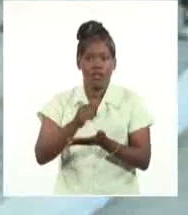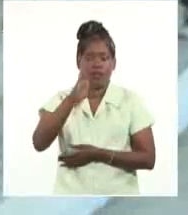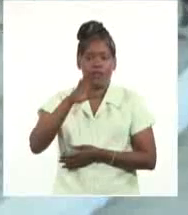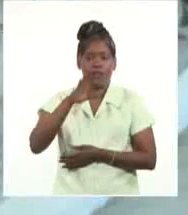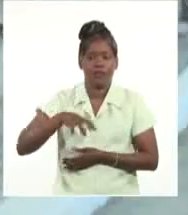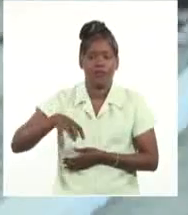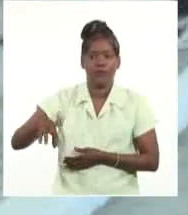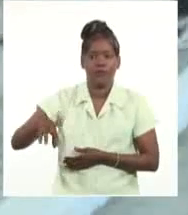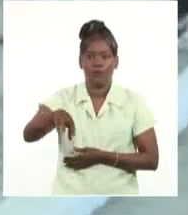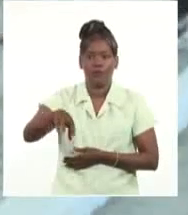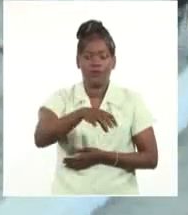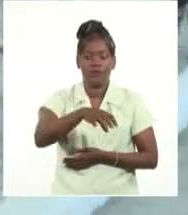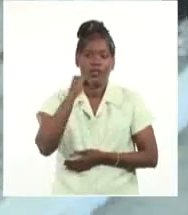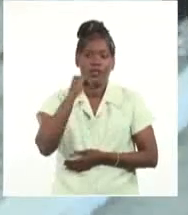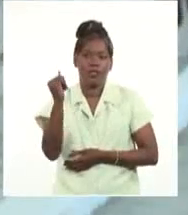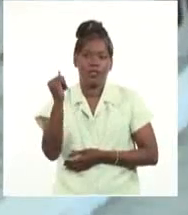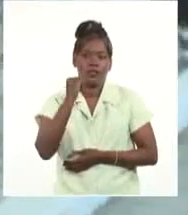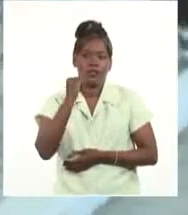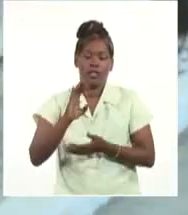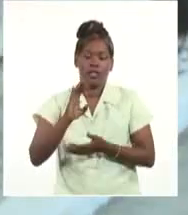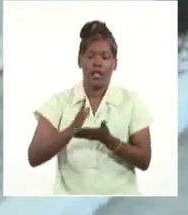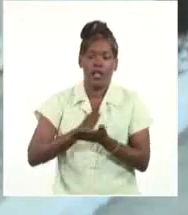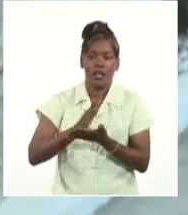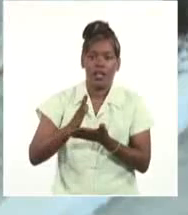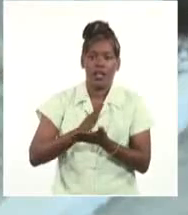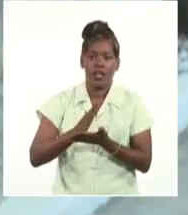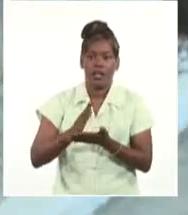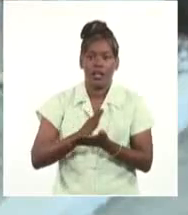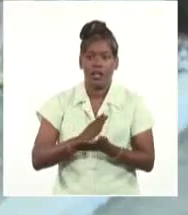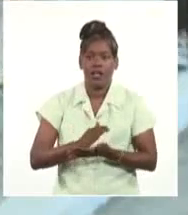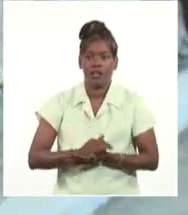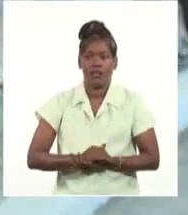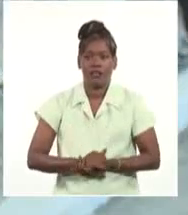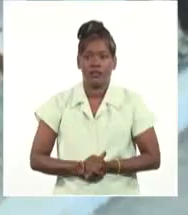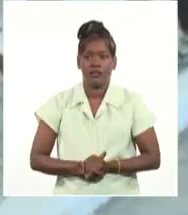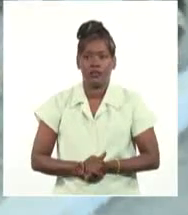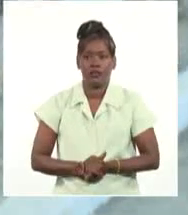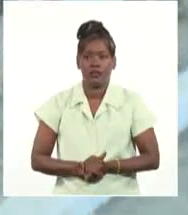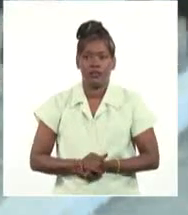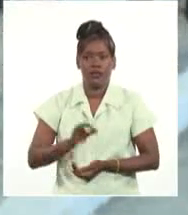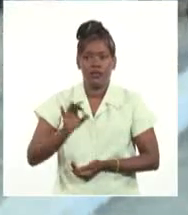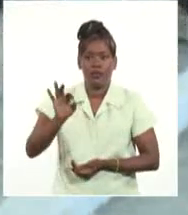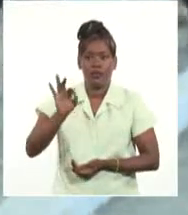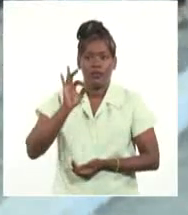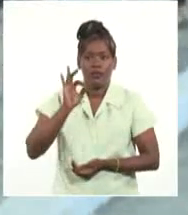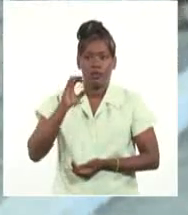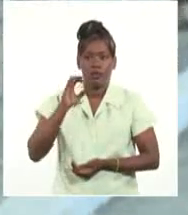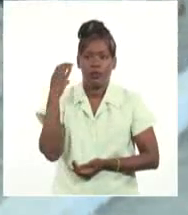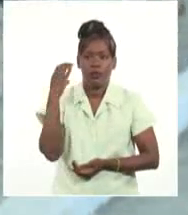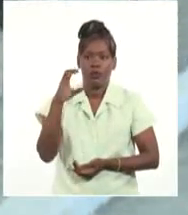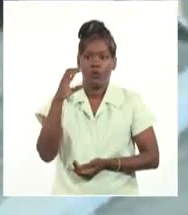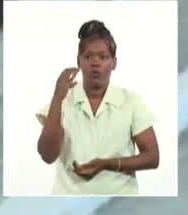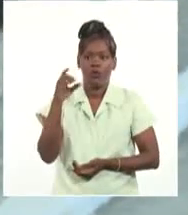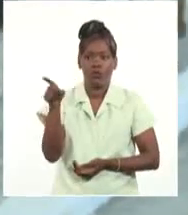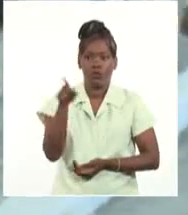del Libro, en su 31ª edición, dedicada a Colombia como país invitado de honor. Recuerde